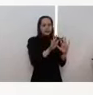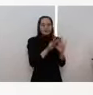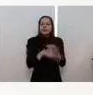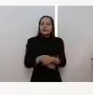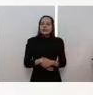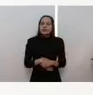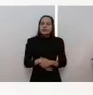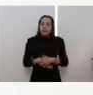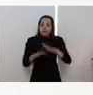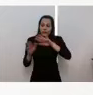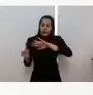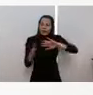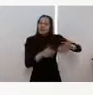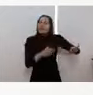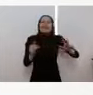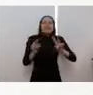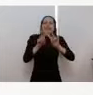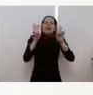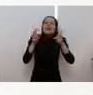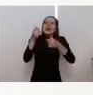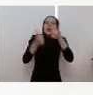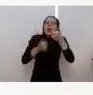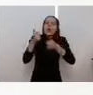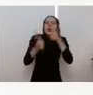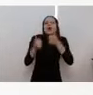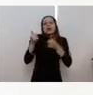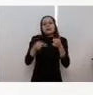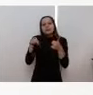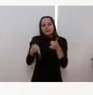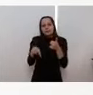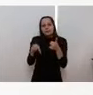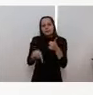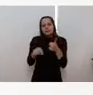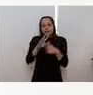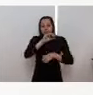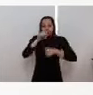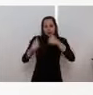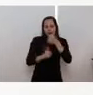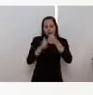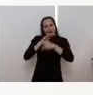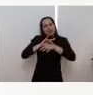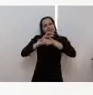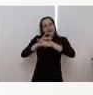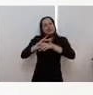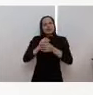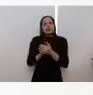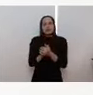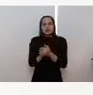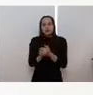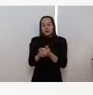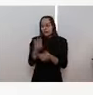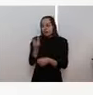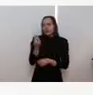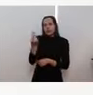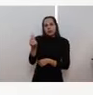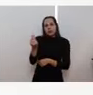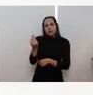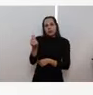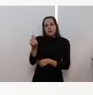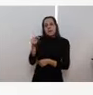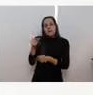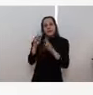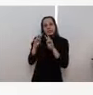el siguiente componente que tiene la dirección de docentes de investigación está en la unidad de investigación científica